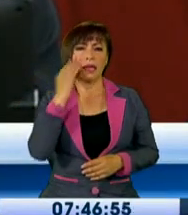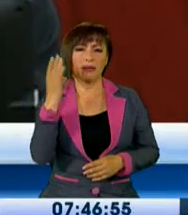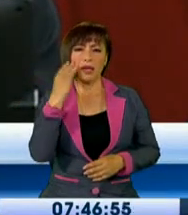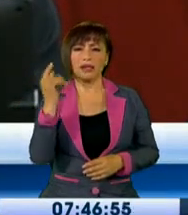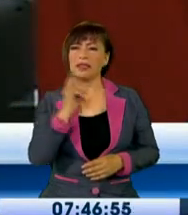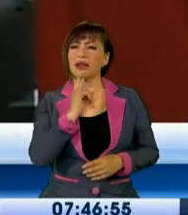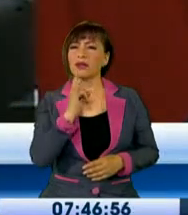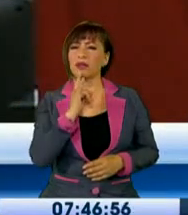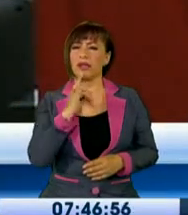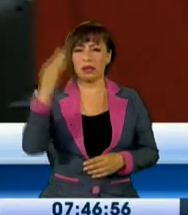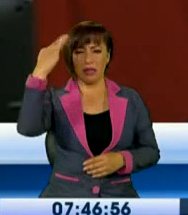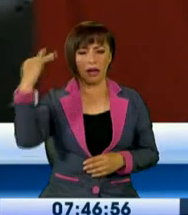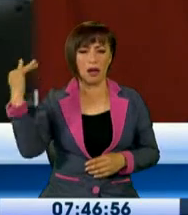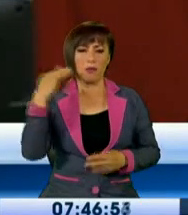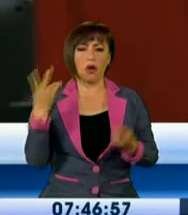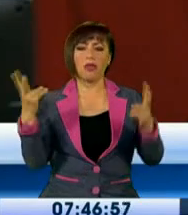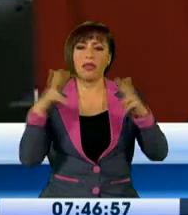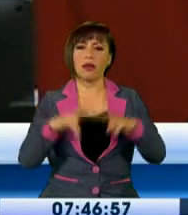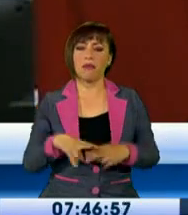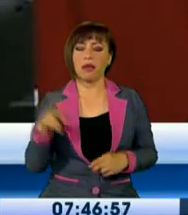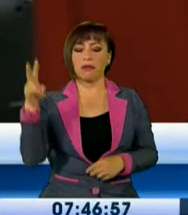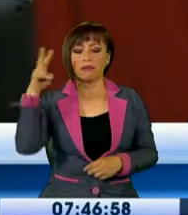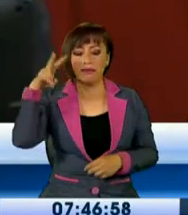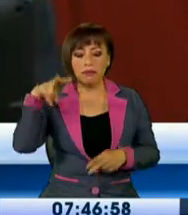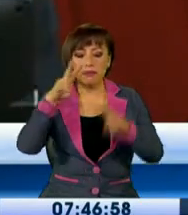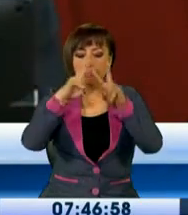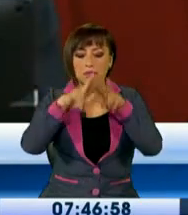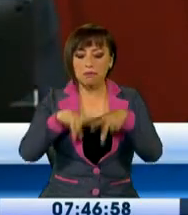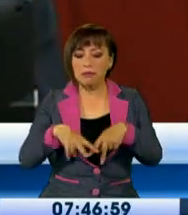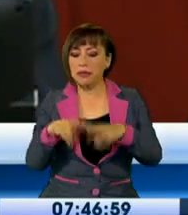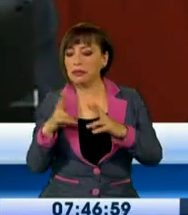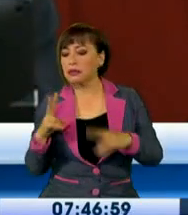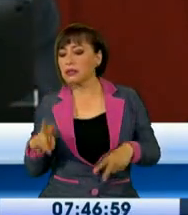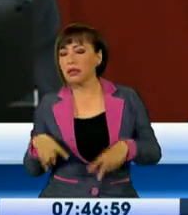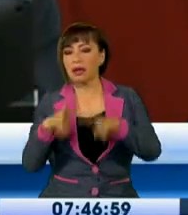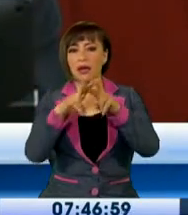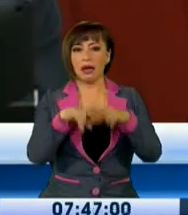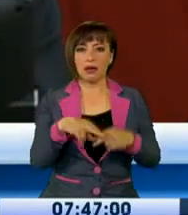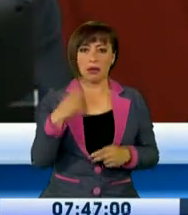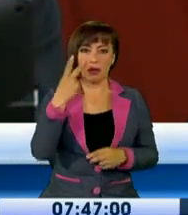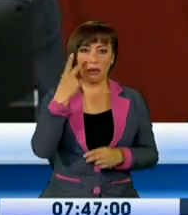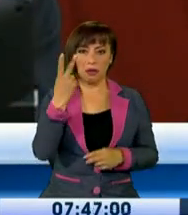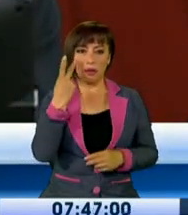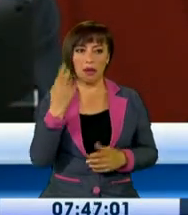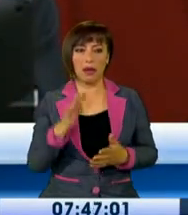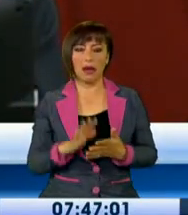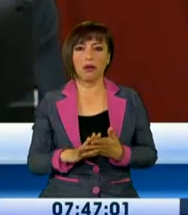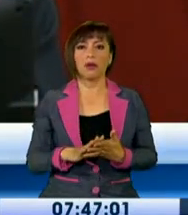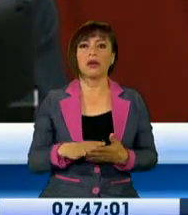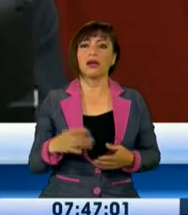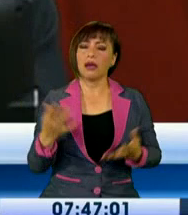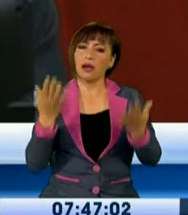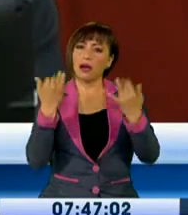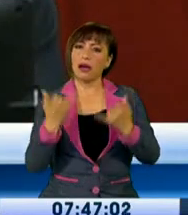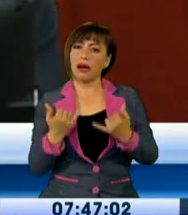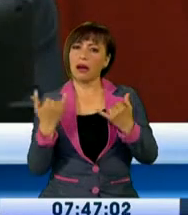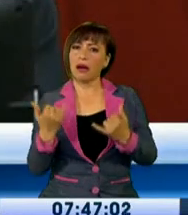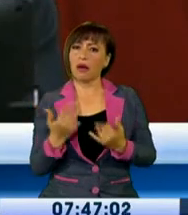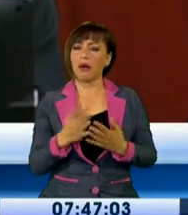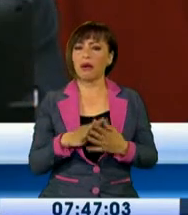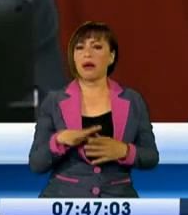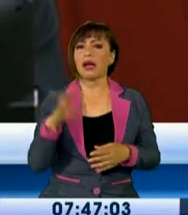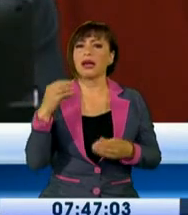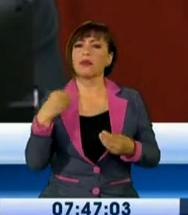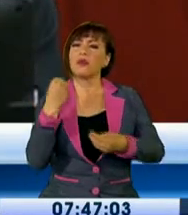expertos japoneses, que nos han dado su apreciación técnica, si podemos o no trabajar 24/7 y bajo qué circunstancias y dónde